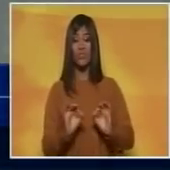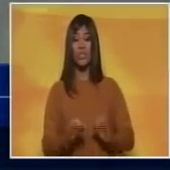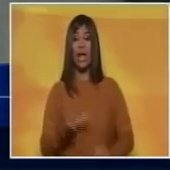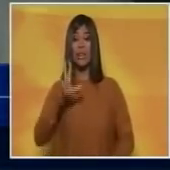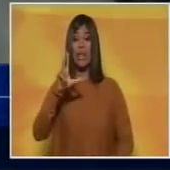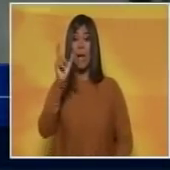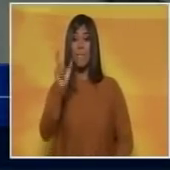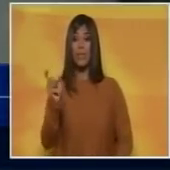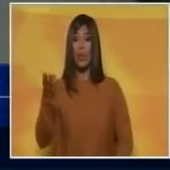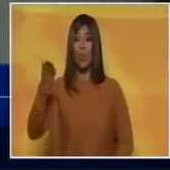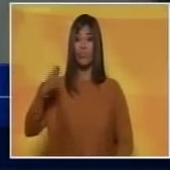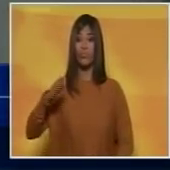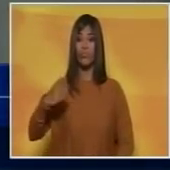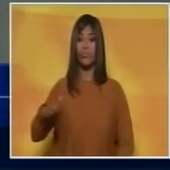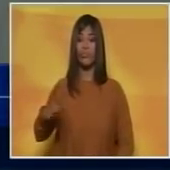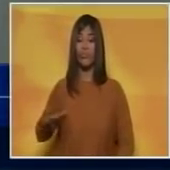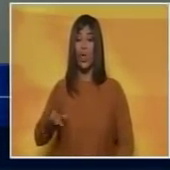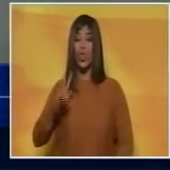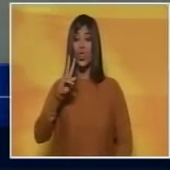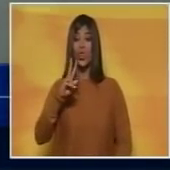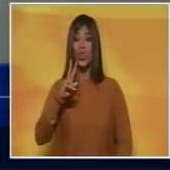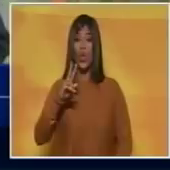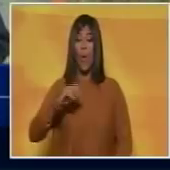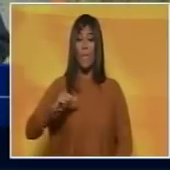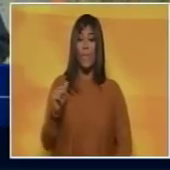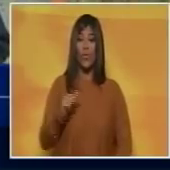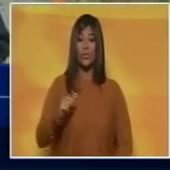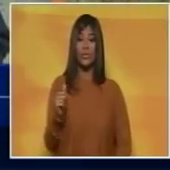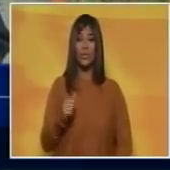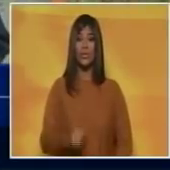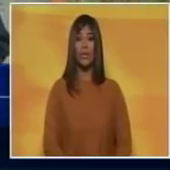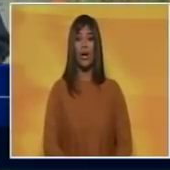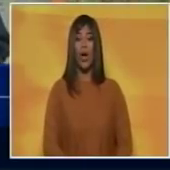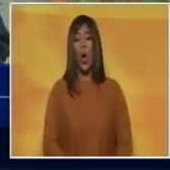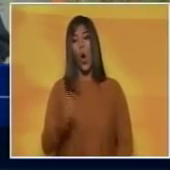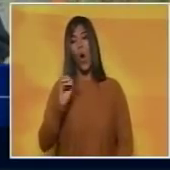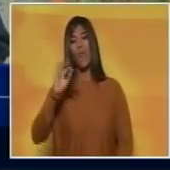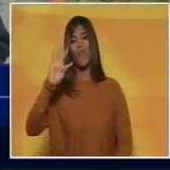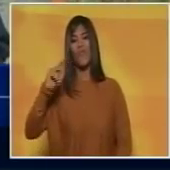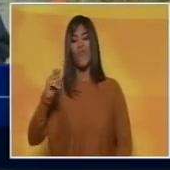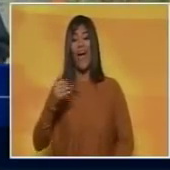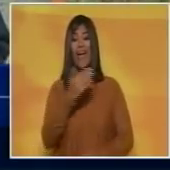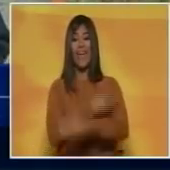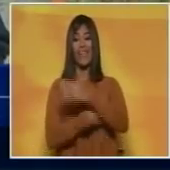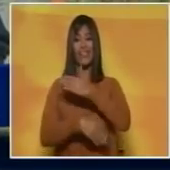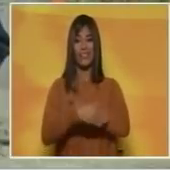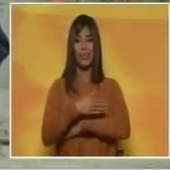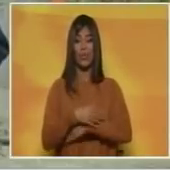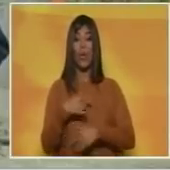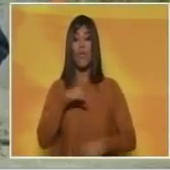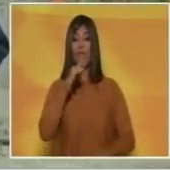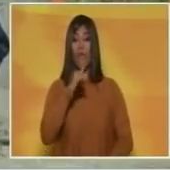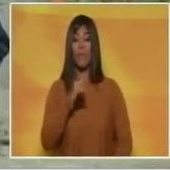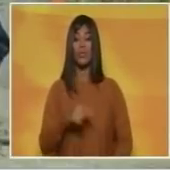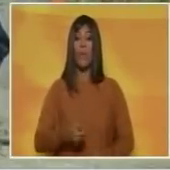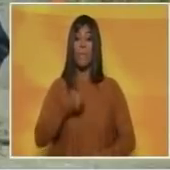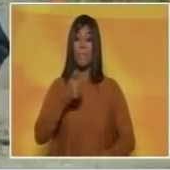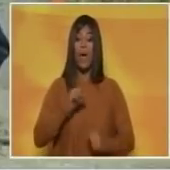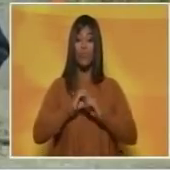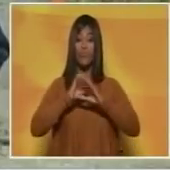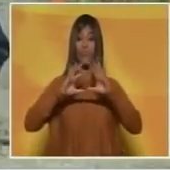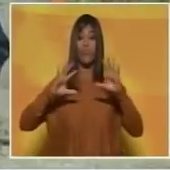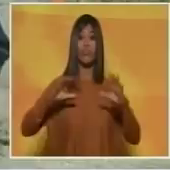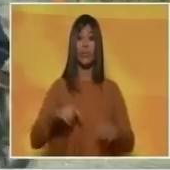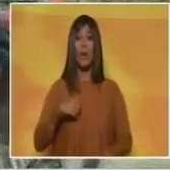tres personas murieron y dos funcionarios de la policía o del FAES están heridos. Toda esta información la estaremos ampliando